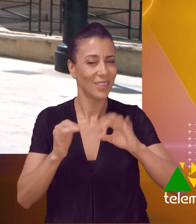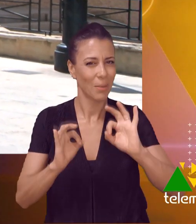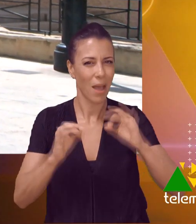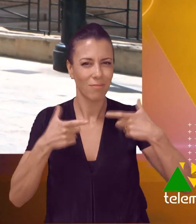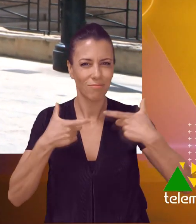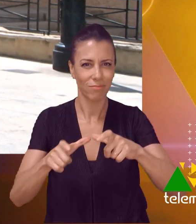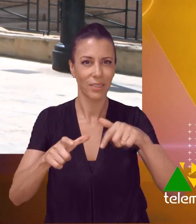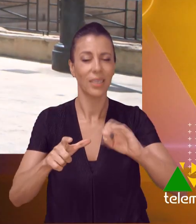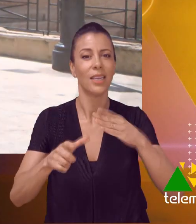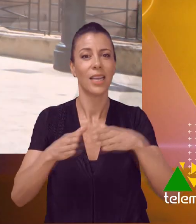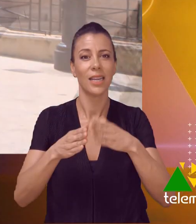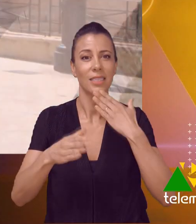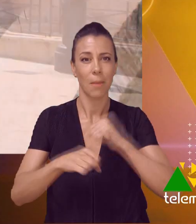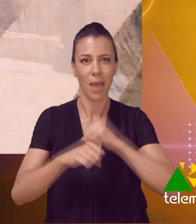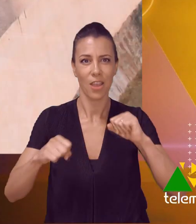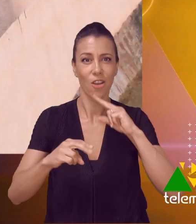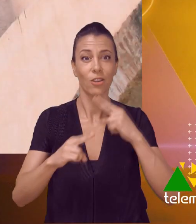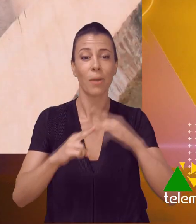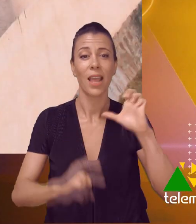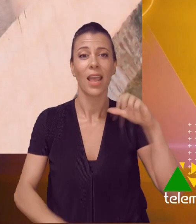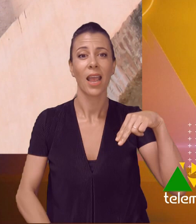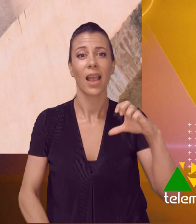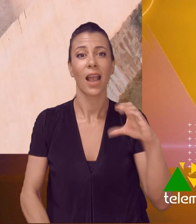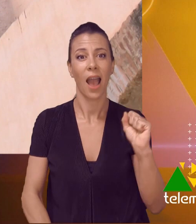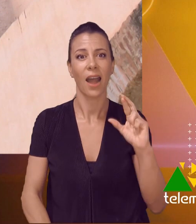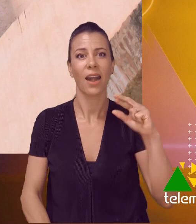iglesia mayor de la Encarnación.